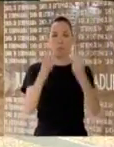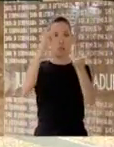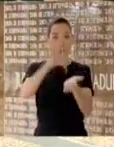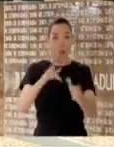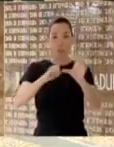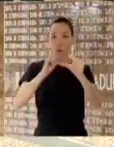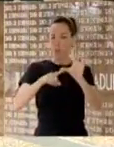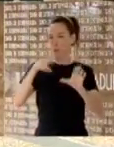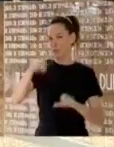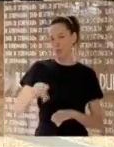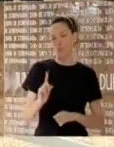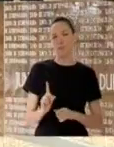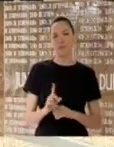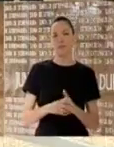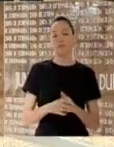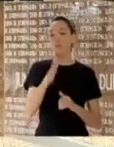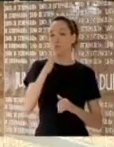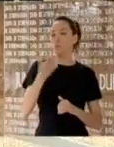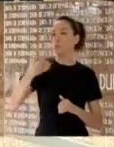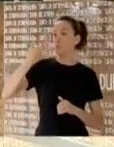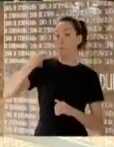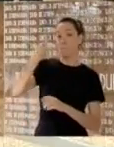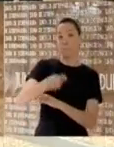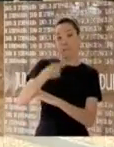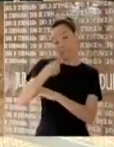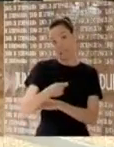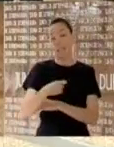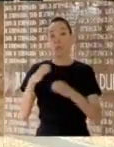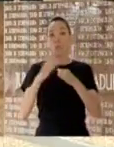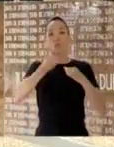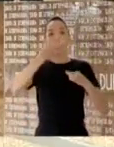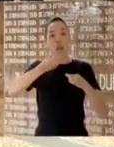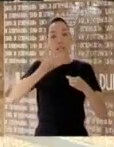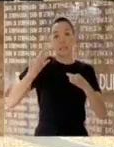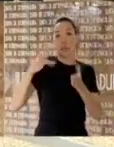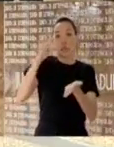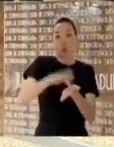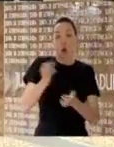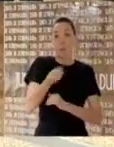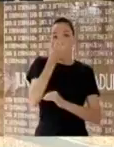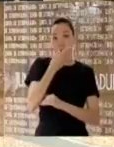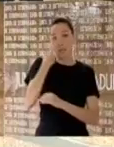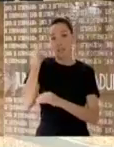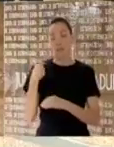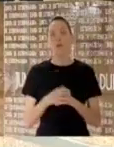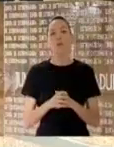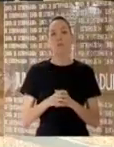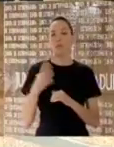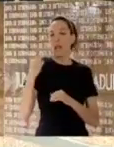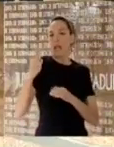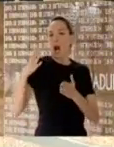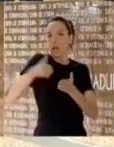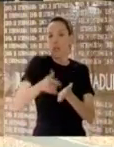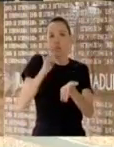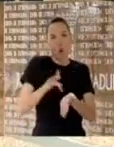desde que fui elegido secretario general del Partido Socialista el pasado mes de mayo. El próximo lunes, precisamente, se va a celebrar el